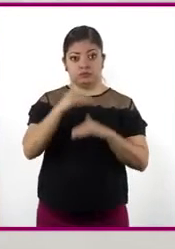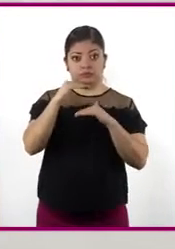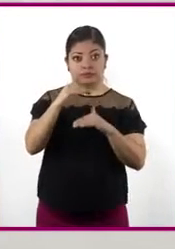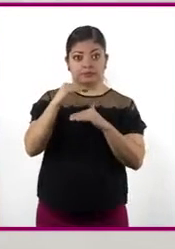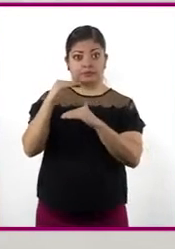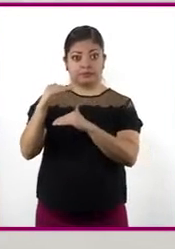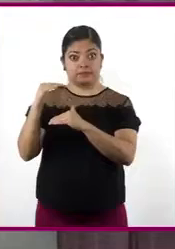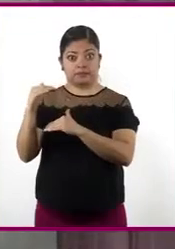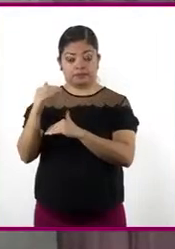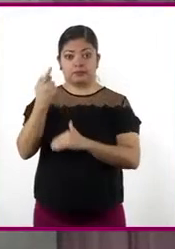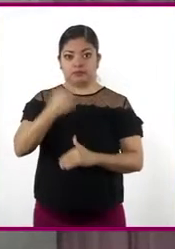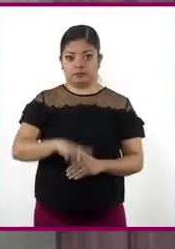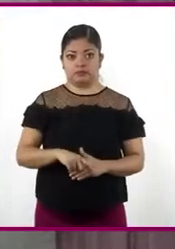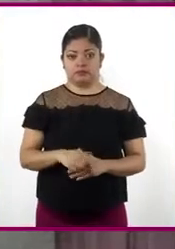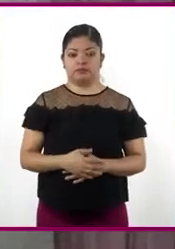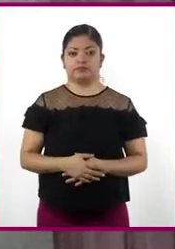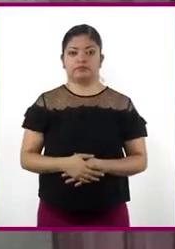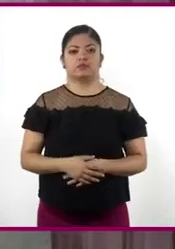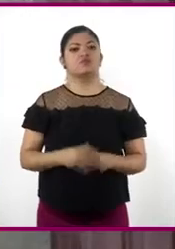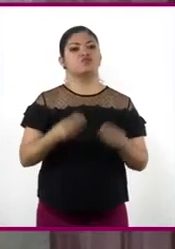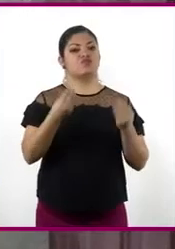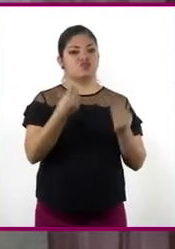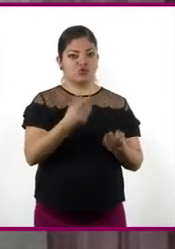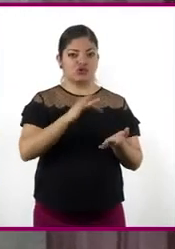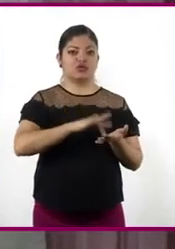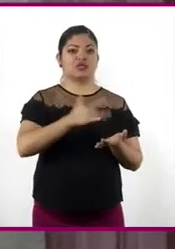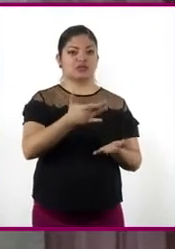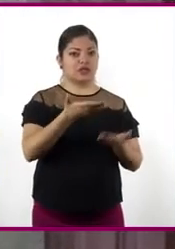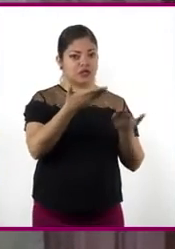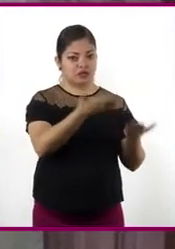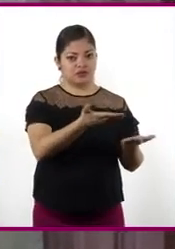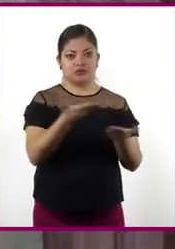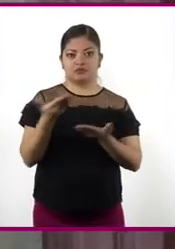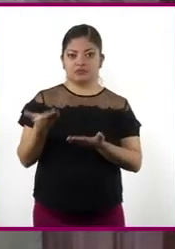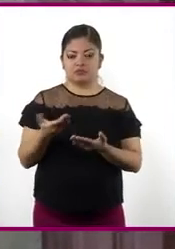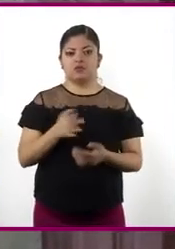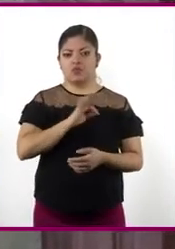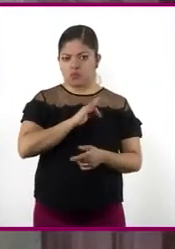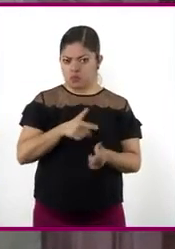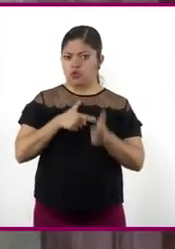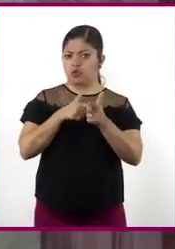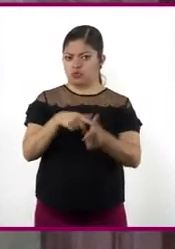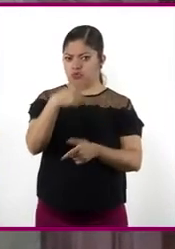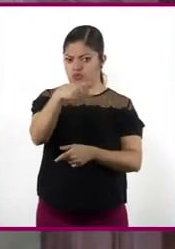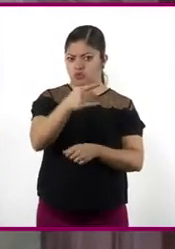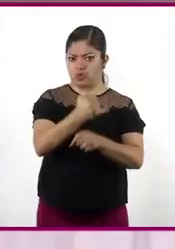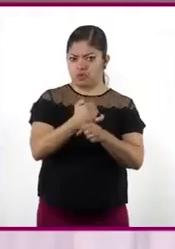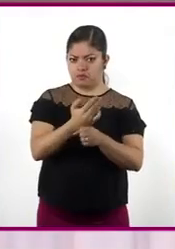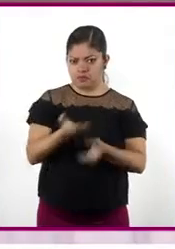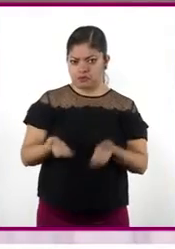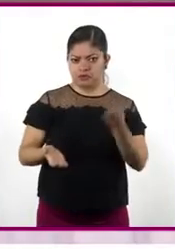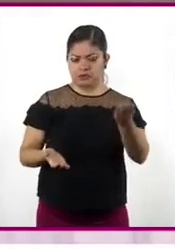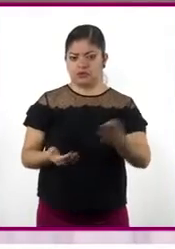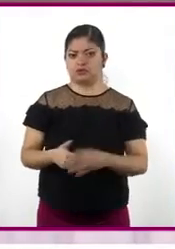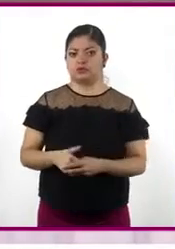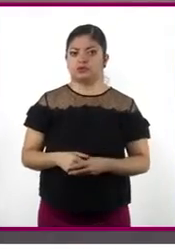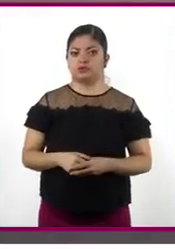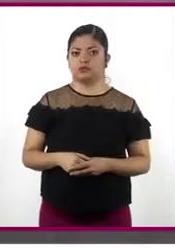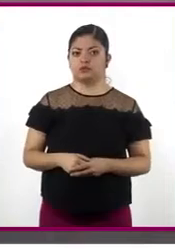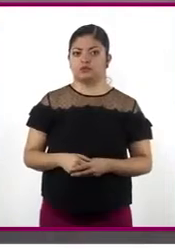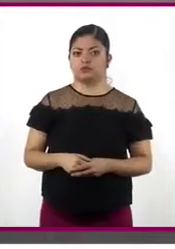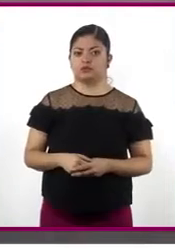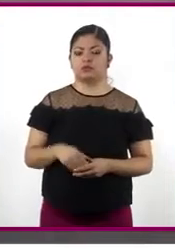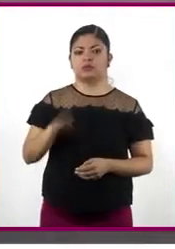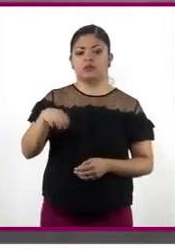nuestra exposición. Muchas gracias por tus consejos. Puedes continuar con tu investigación. Kate